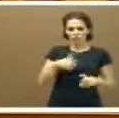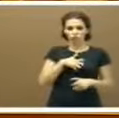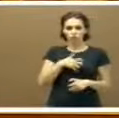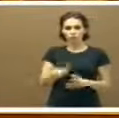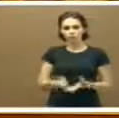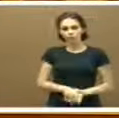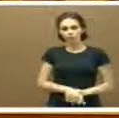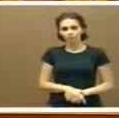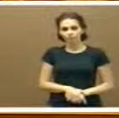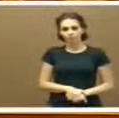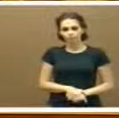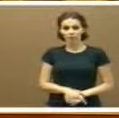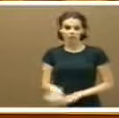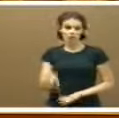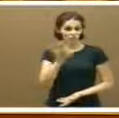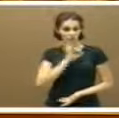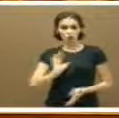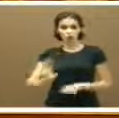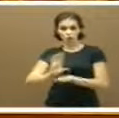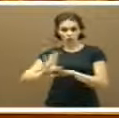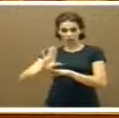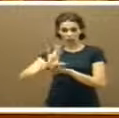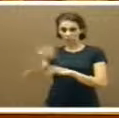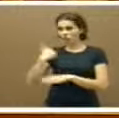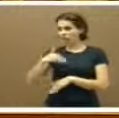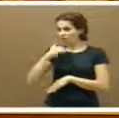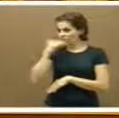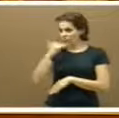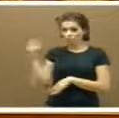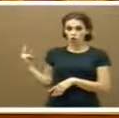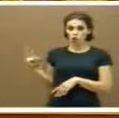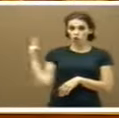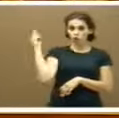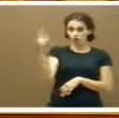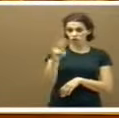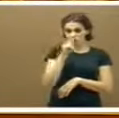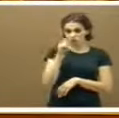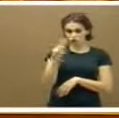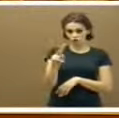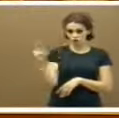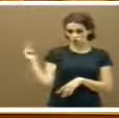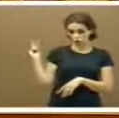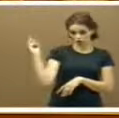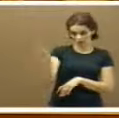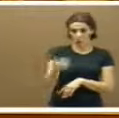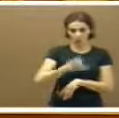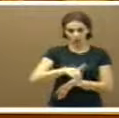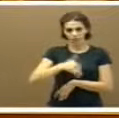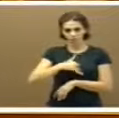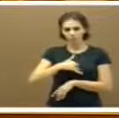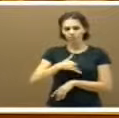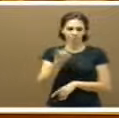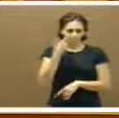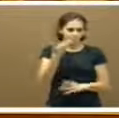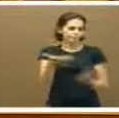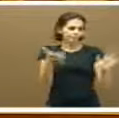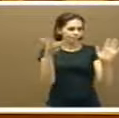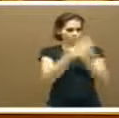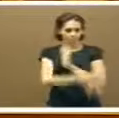Y es que, señor consejero, llevamos casi dos años explicando